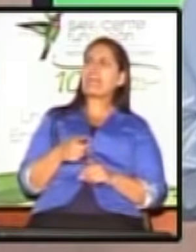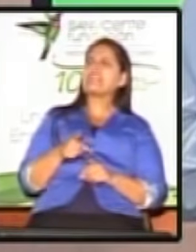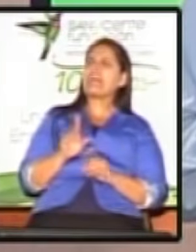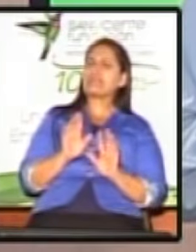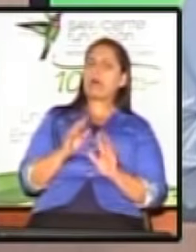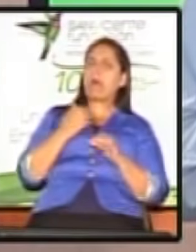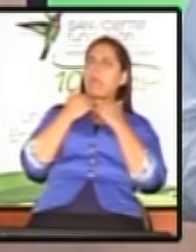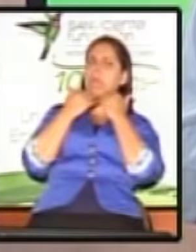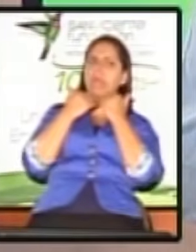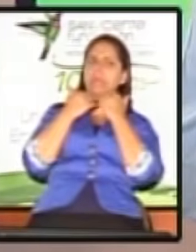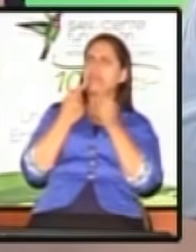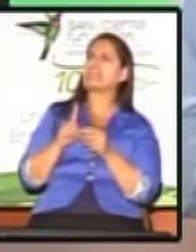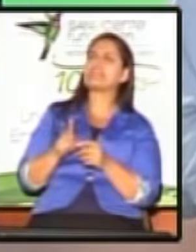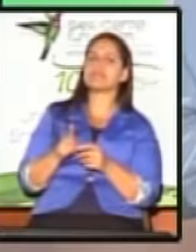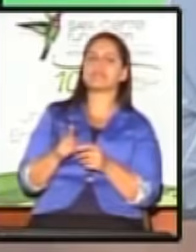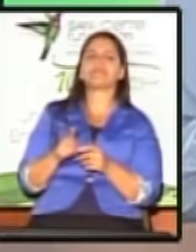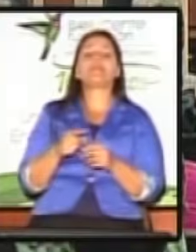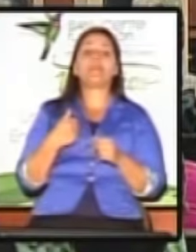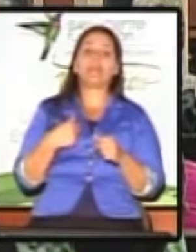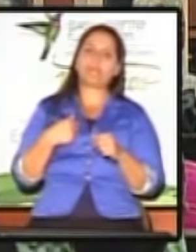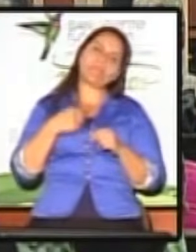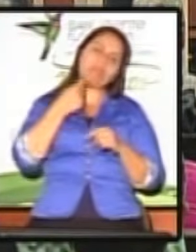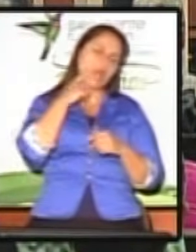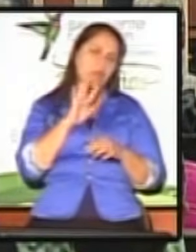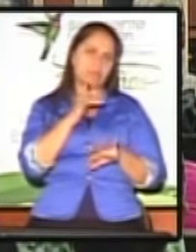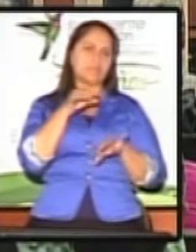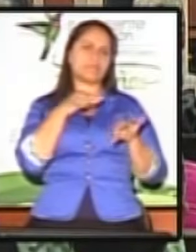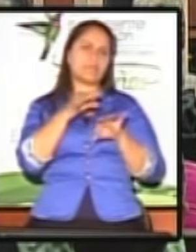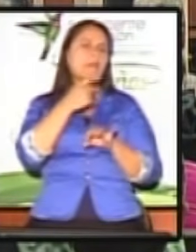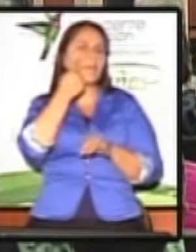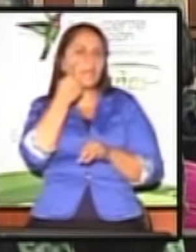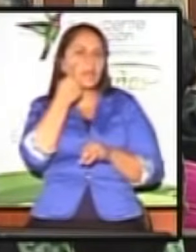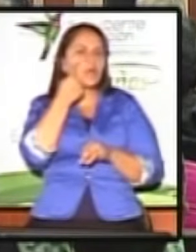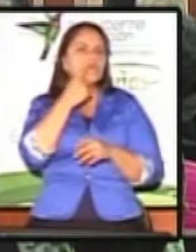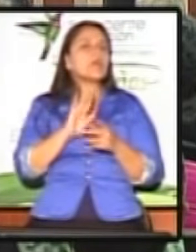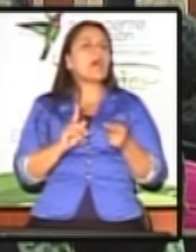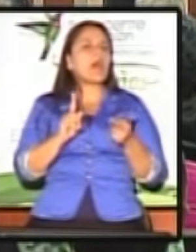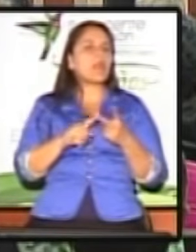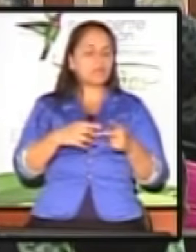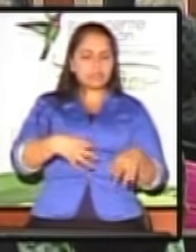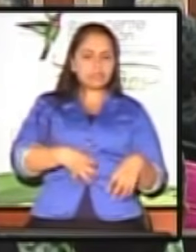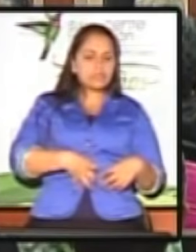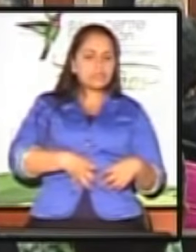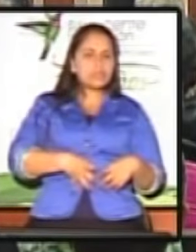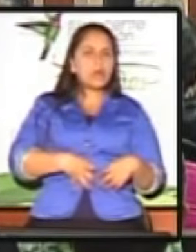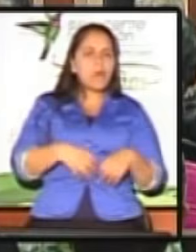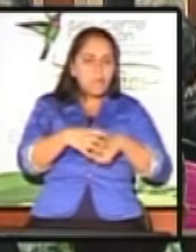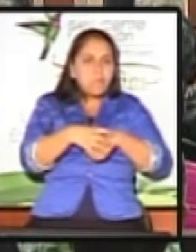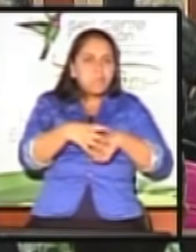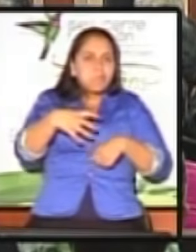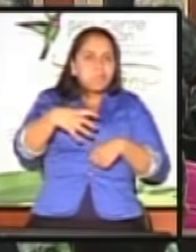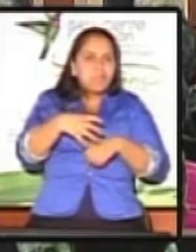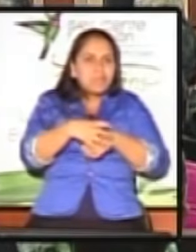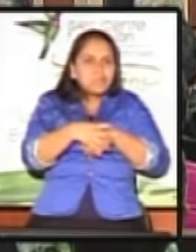doctor? Pero si me dicen, vea, usted tiene un tumor maligno en el estómago, usted sabe que es un tumor,